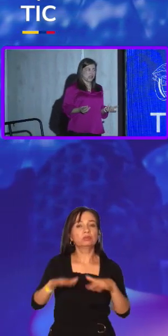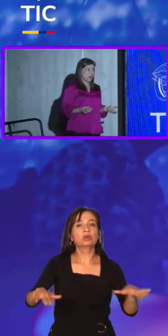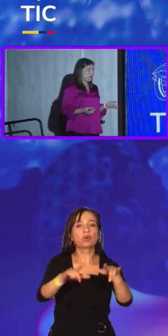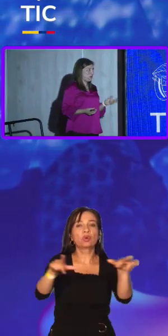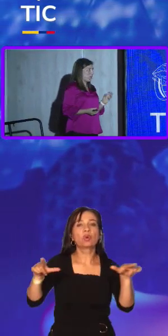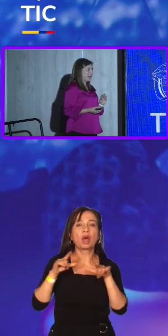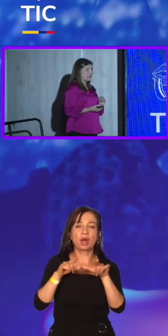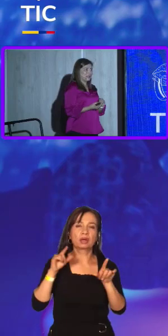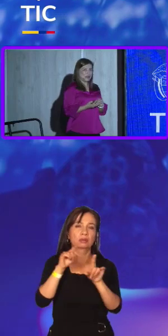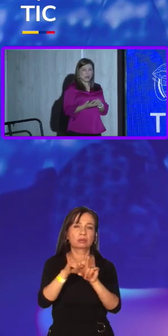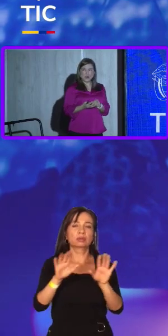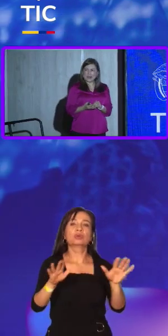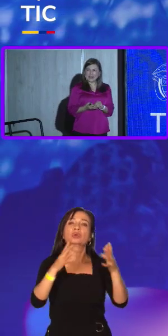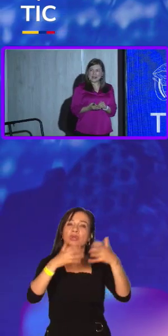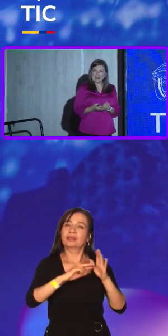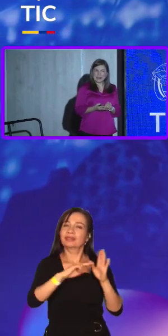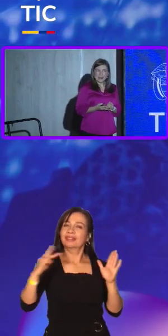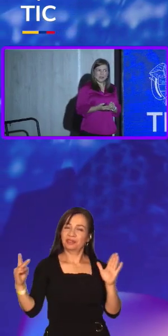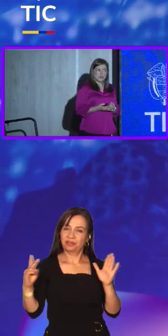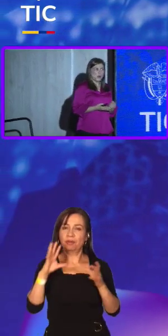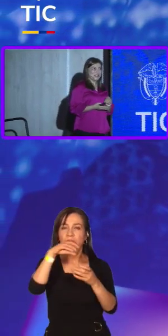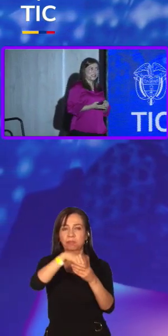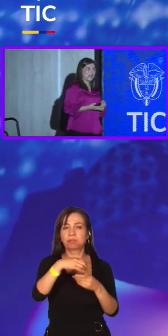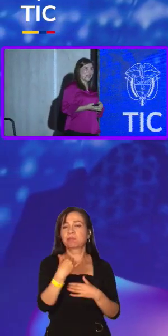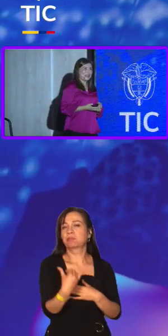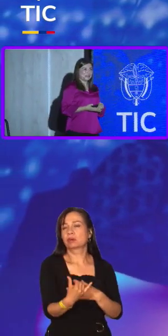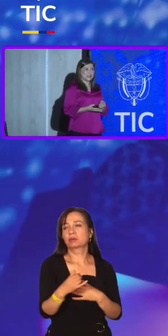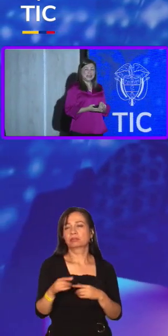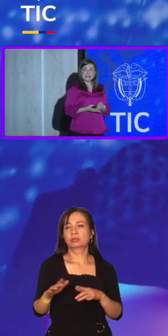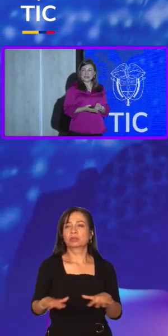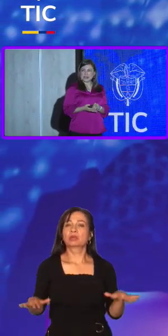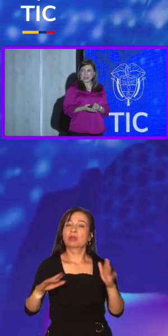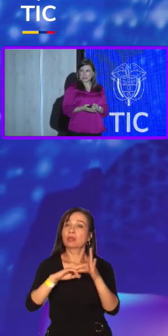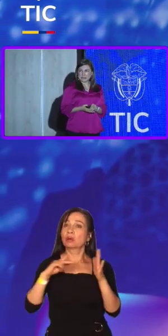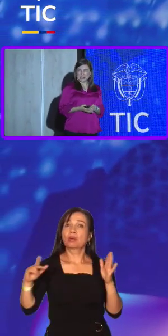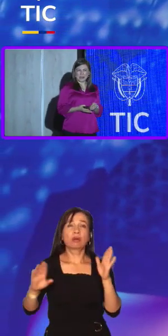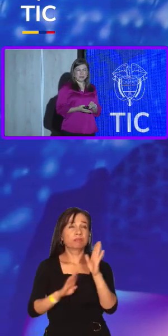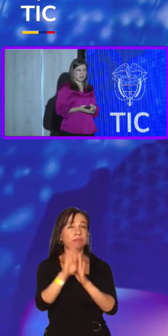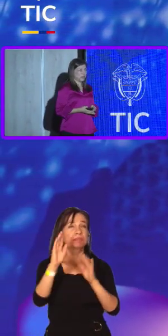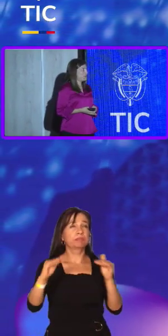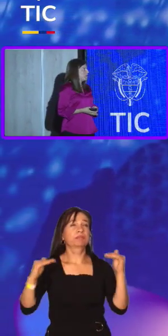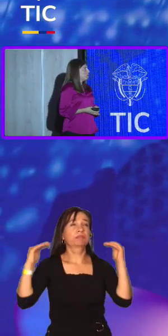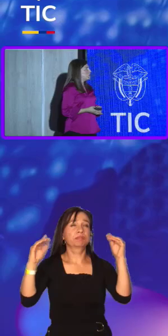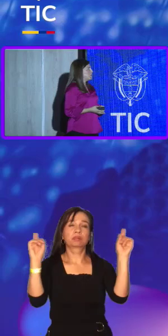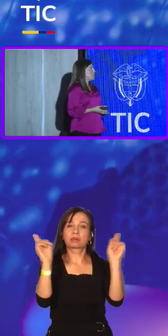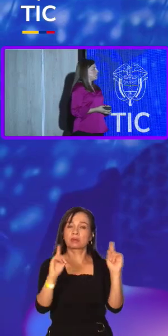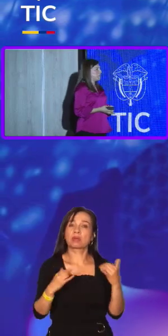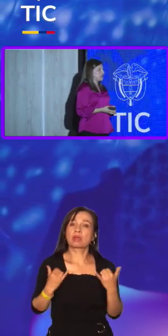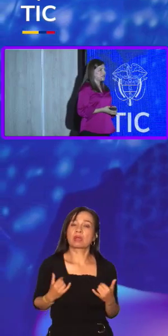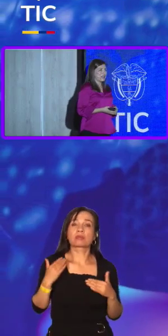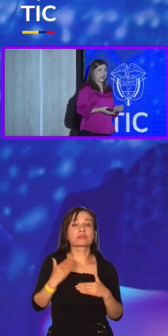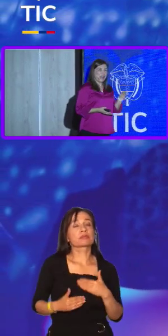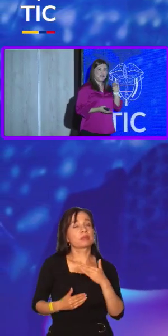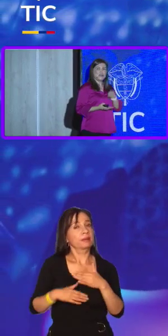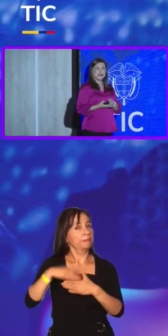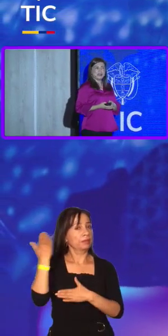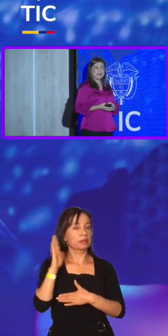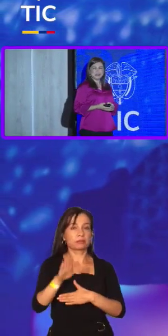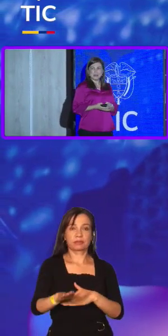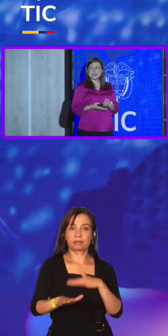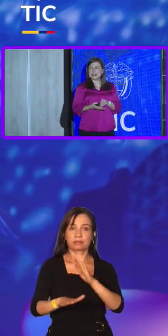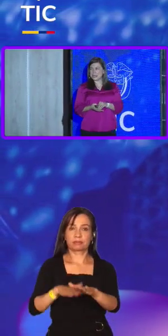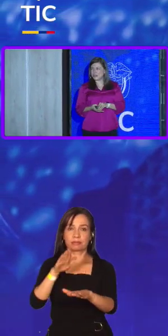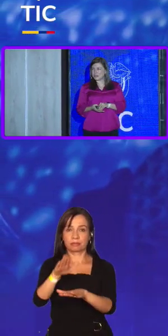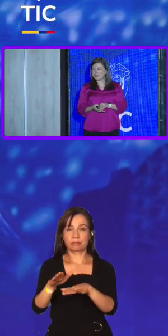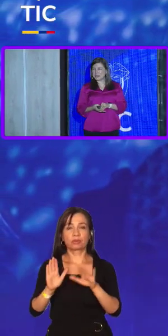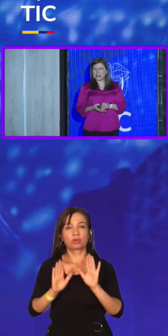turísticos inteligentes, pero la parte tecnológica no está tan desarrollada. Estábamos apenas dando los primeros pasos. Ahí